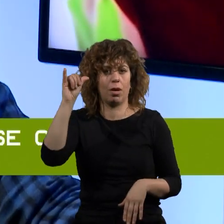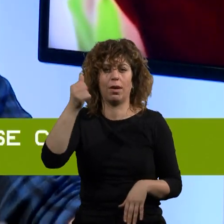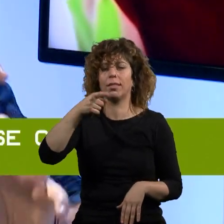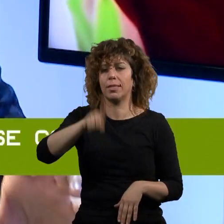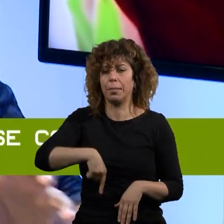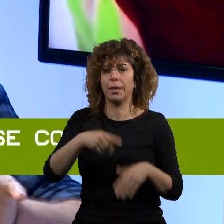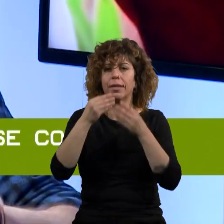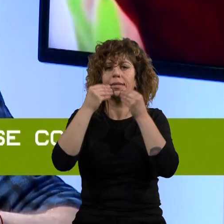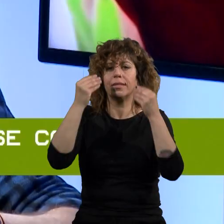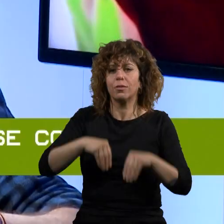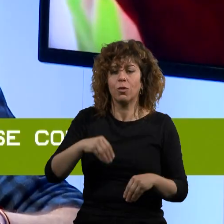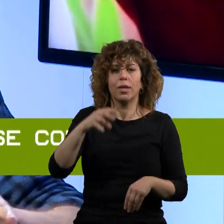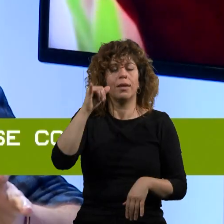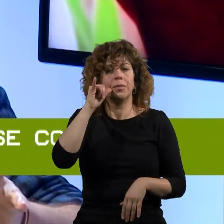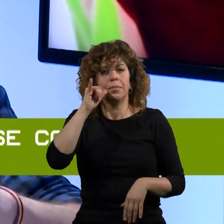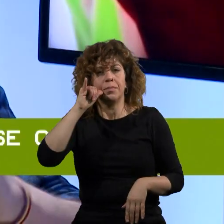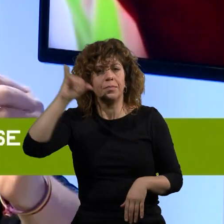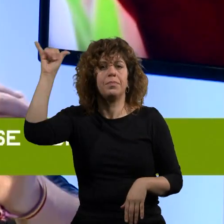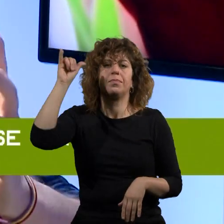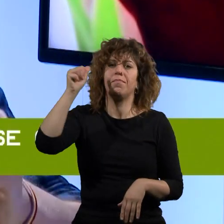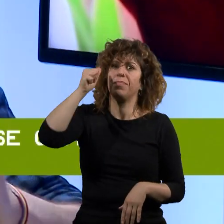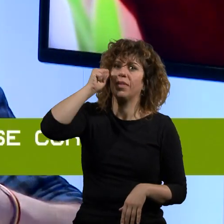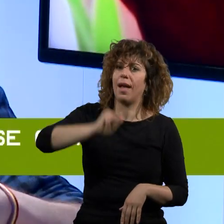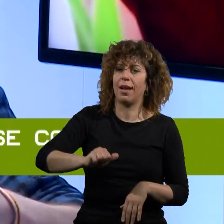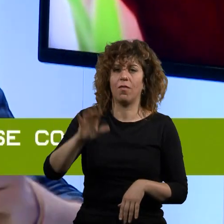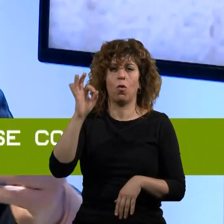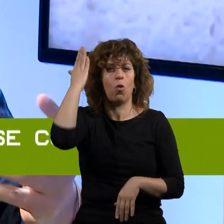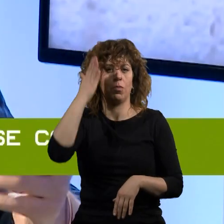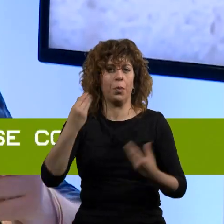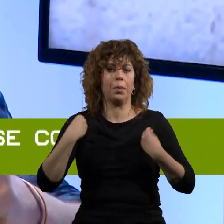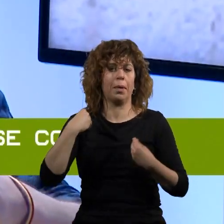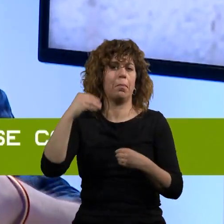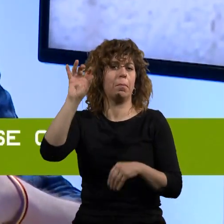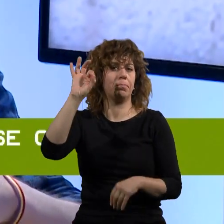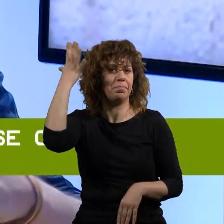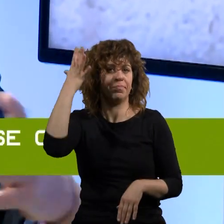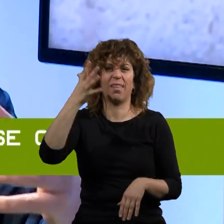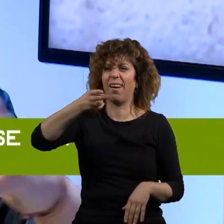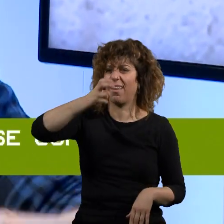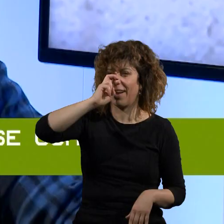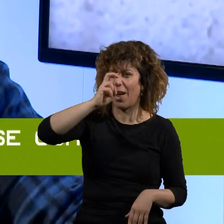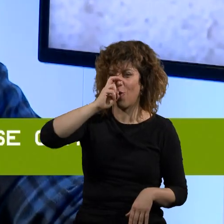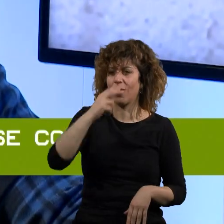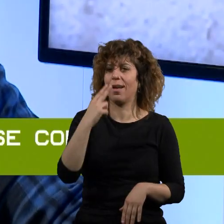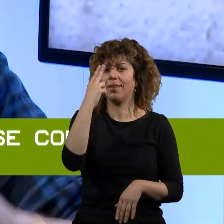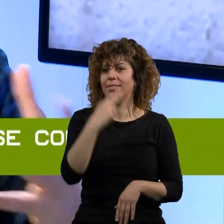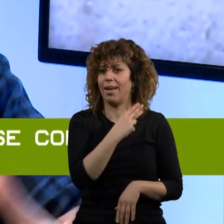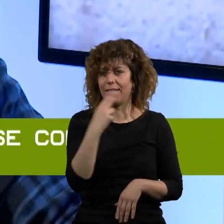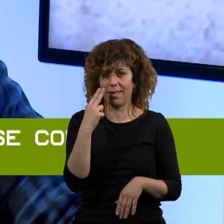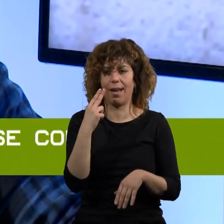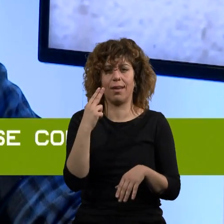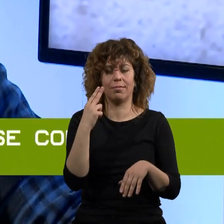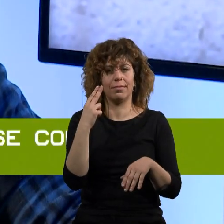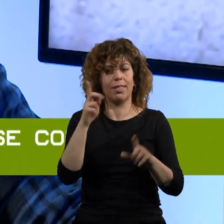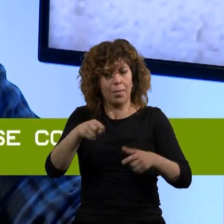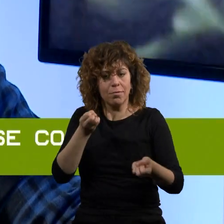de Rioja Alavesa o de la Ribera Navarra, ¿no? De gente que vivía en Peralta o en Calahorra y luego fueron a San Adrián, ¿no? Pero sí,